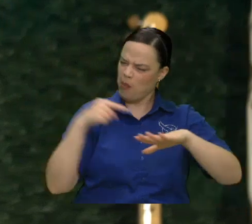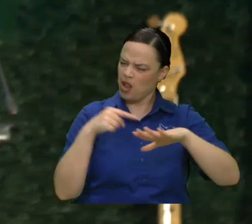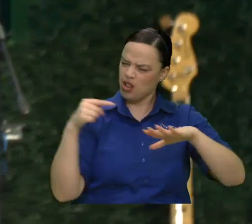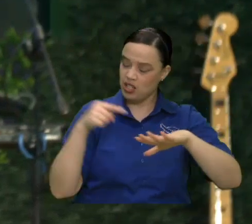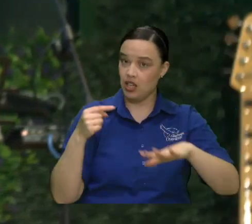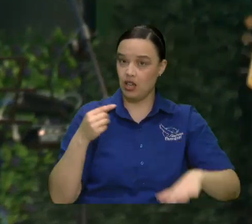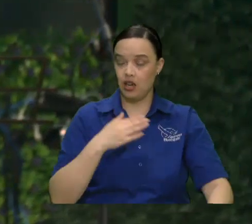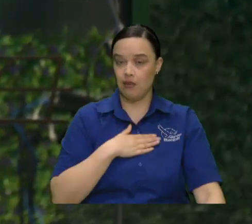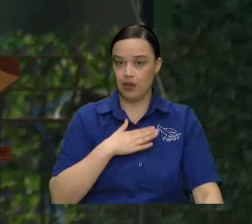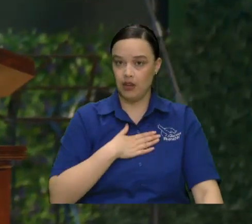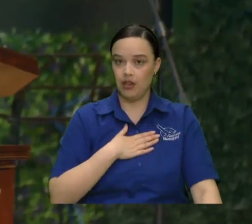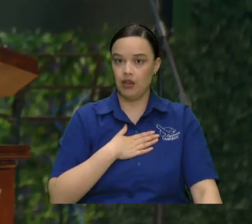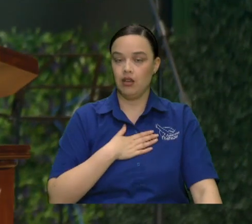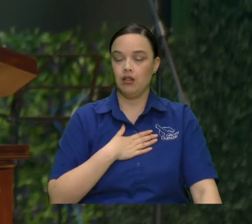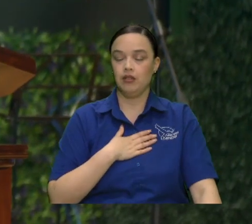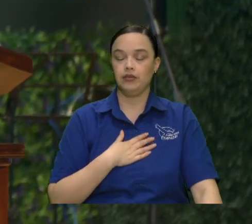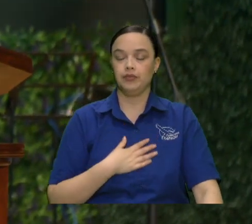empecemos